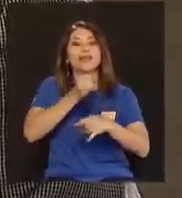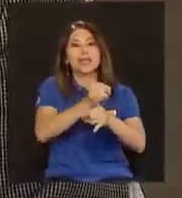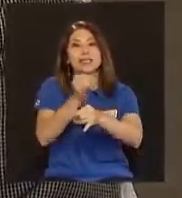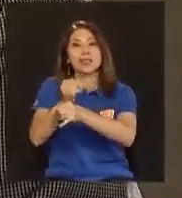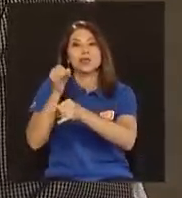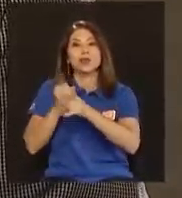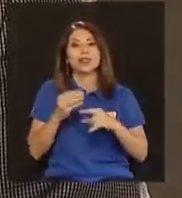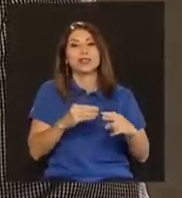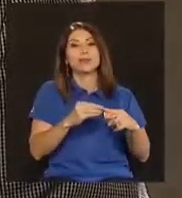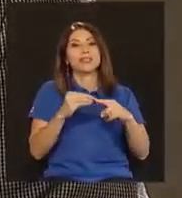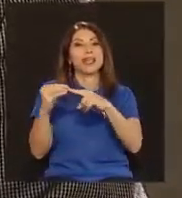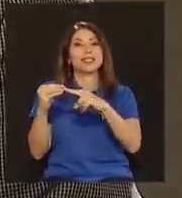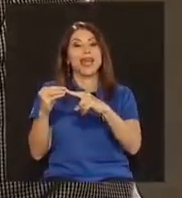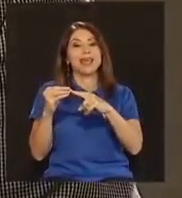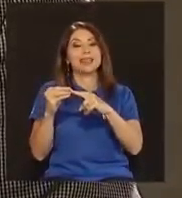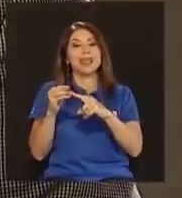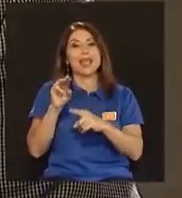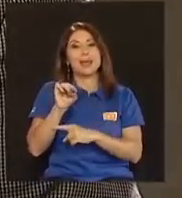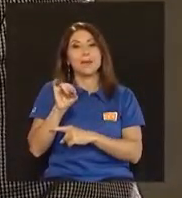especializadas en microfinanzas.